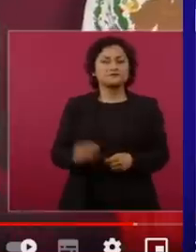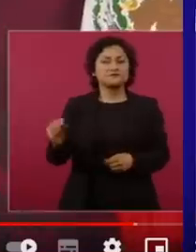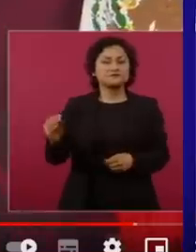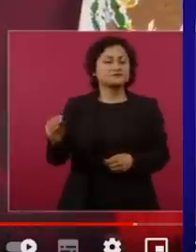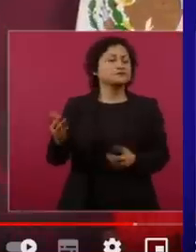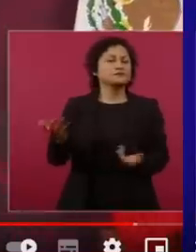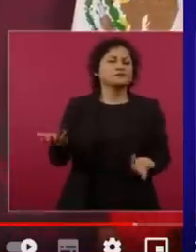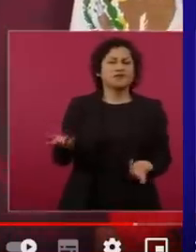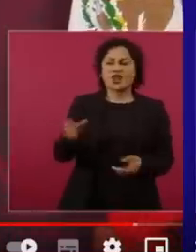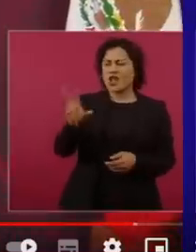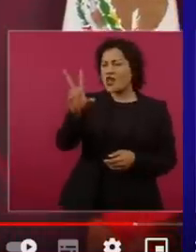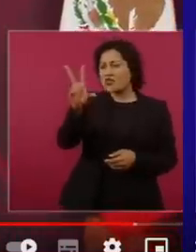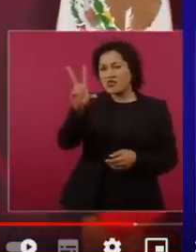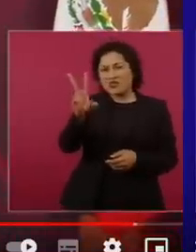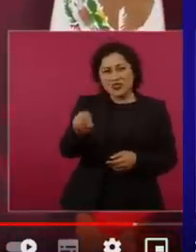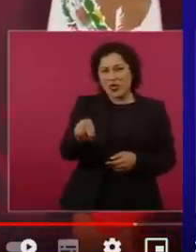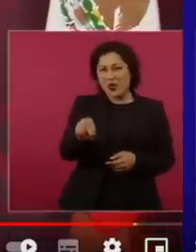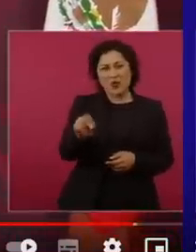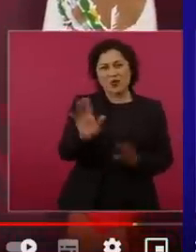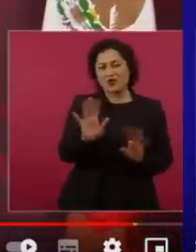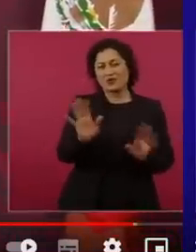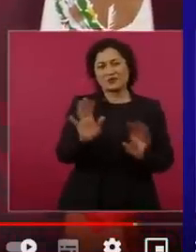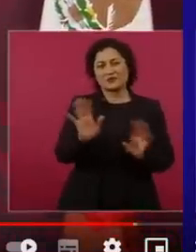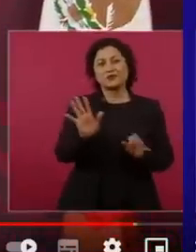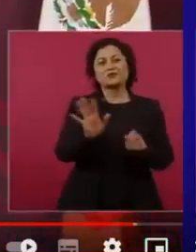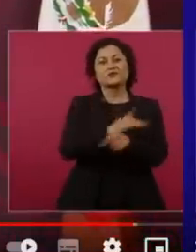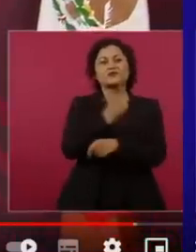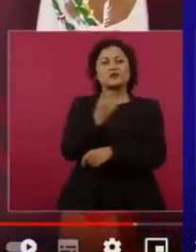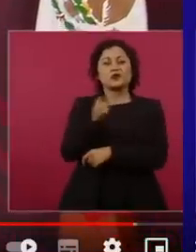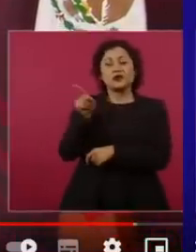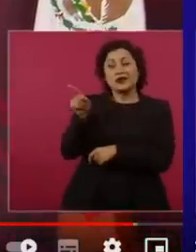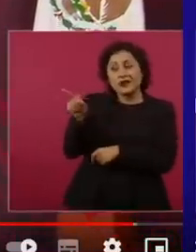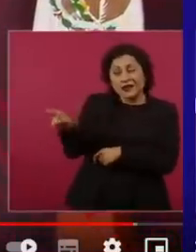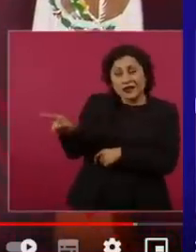No hace falta, porque ellos no son el pueblo.